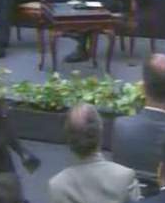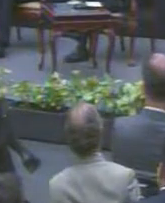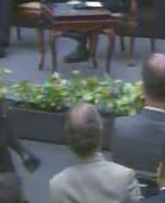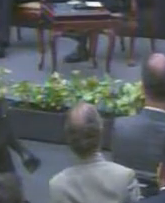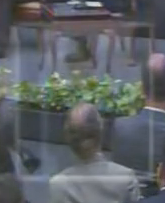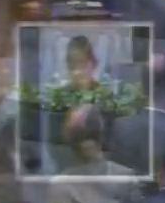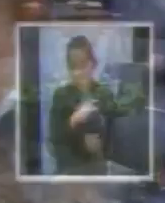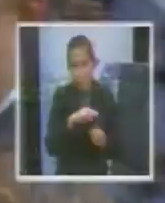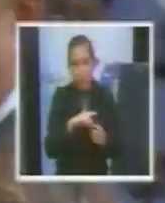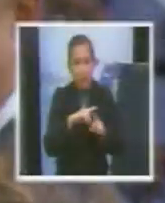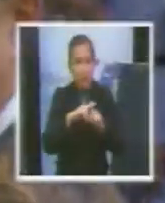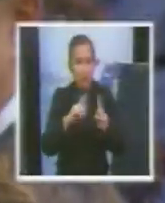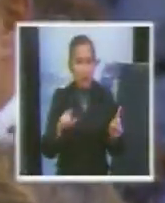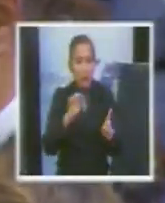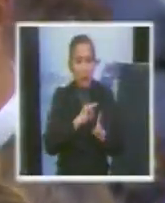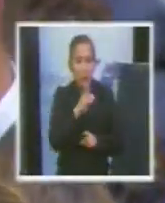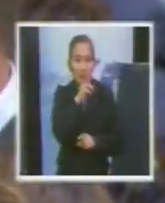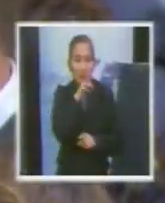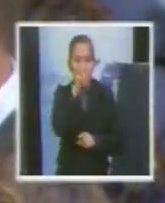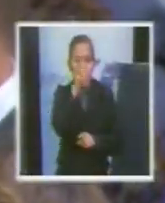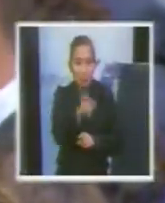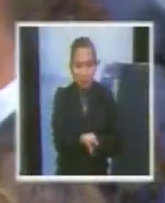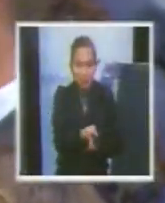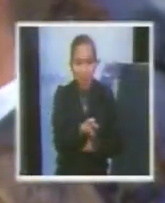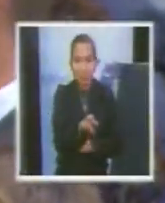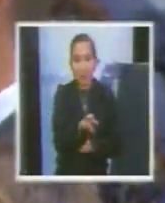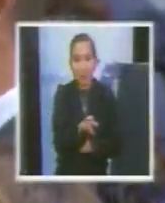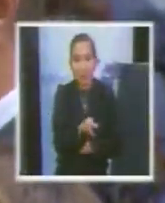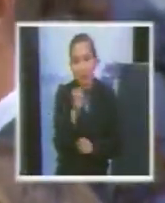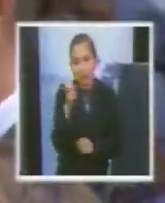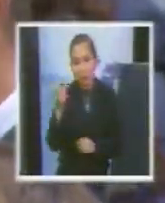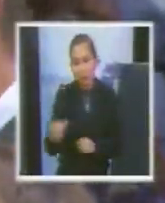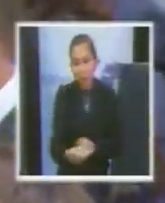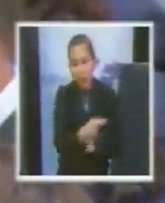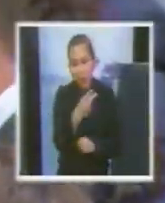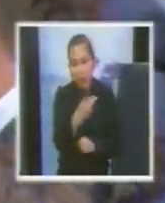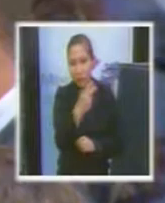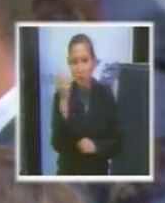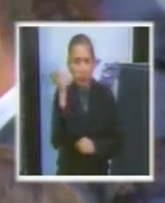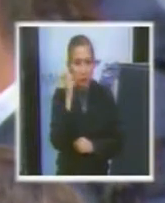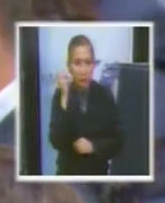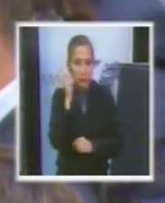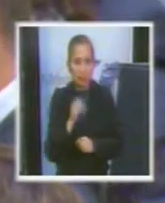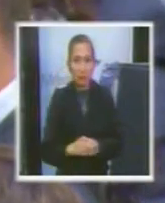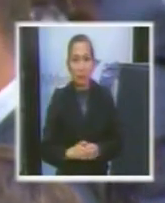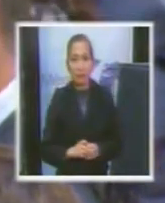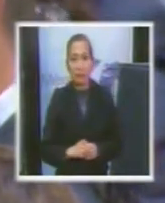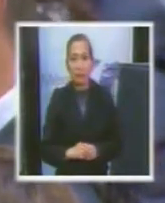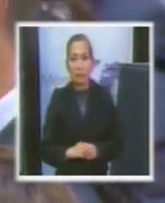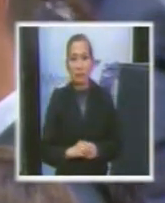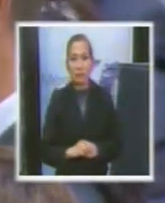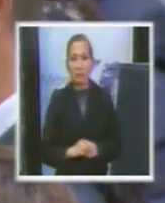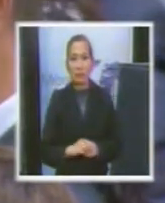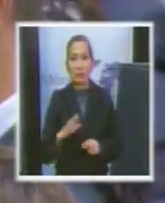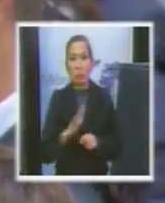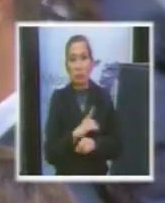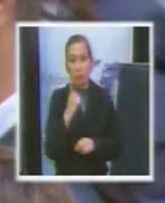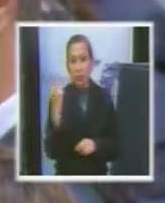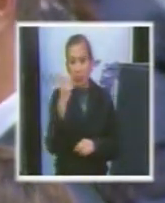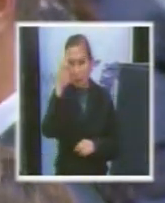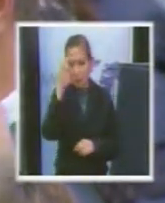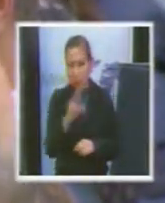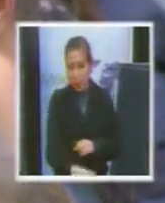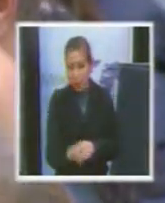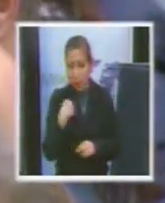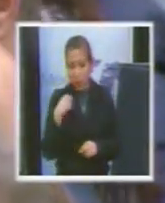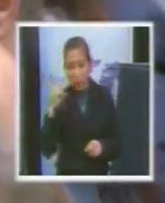pregunta, al contrario, tal vez puedo responder a una pregunta que acabo de sonar. Pues porque realmente